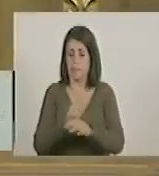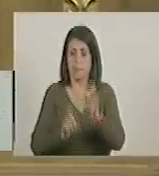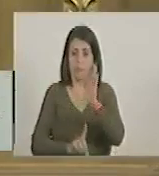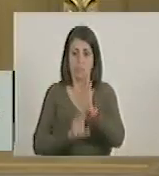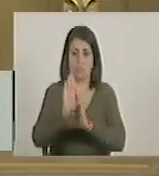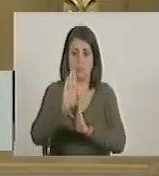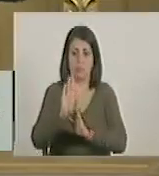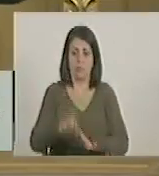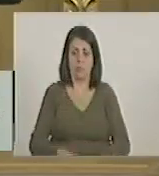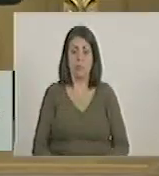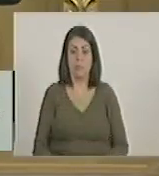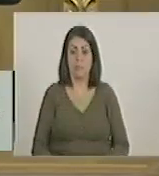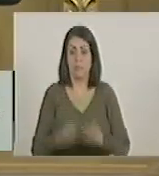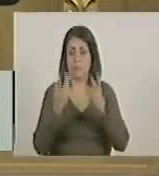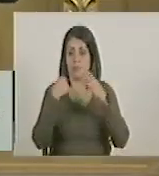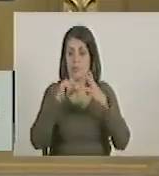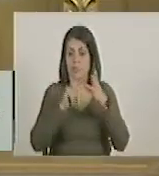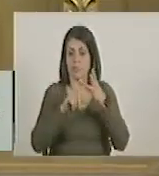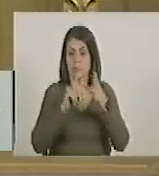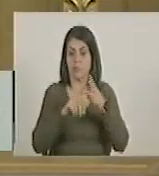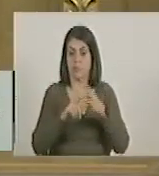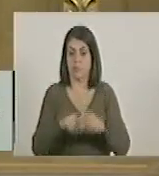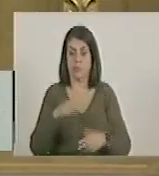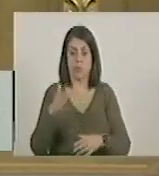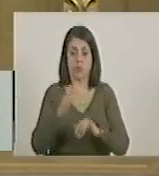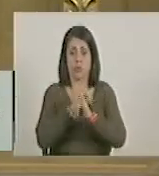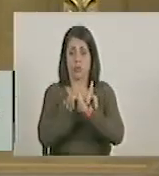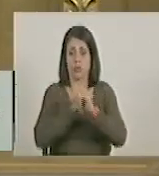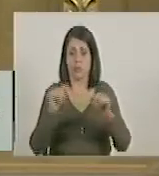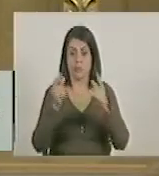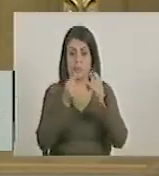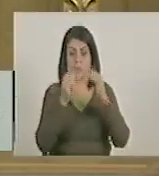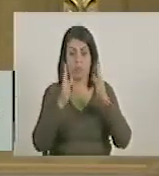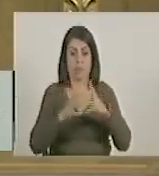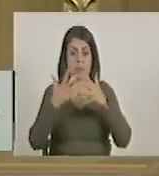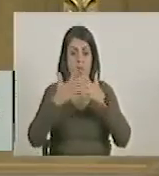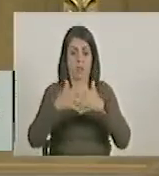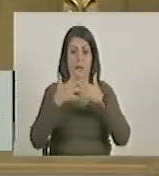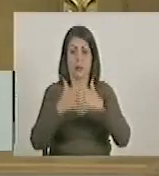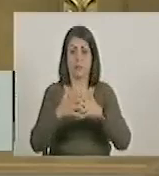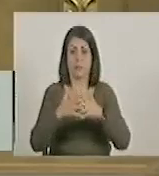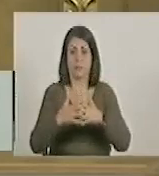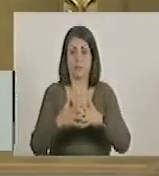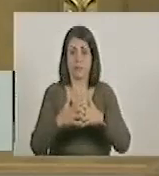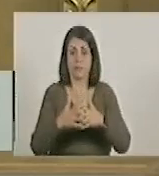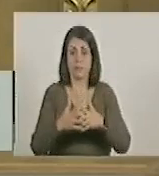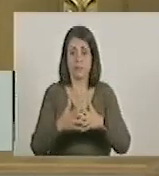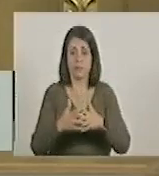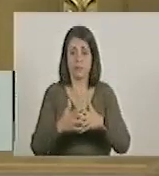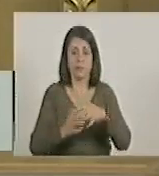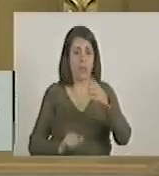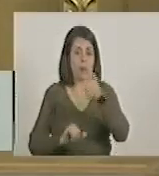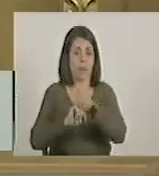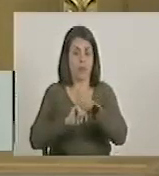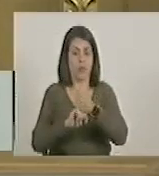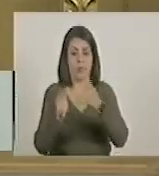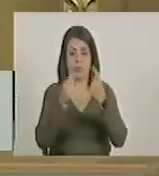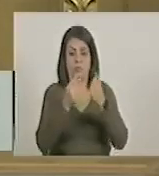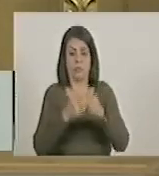crecimiento. Y número tres, cuando ya tengamos una economía industrializada, una sólida